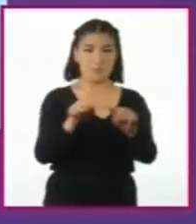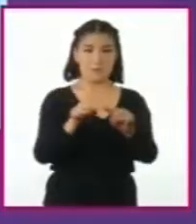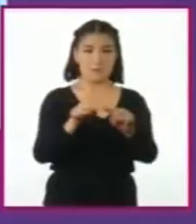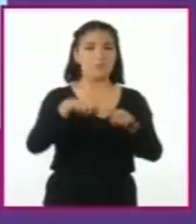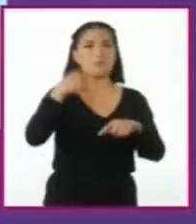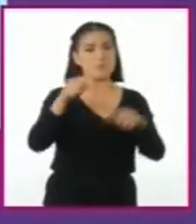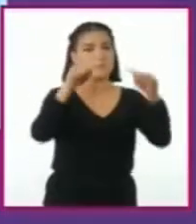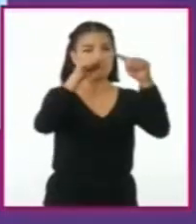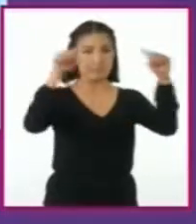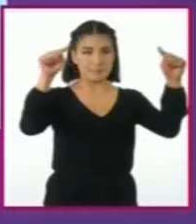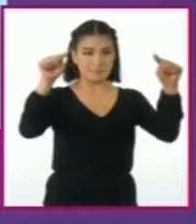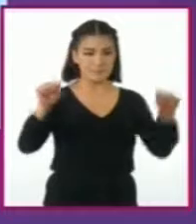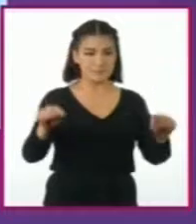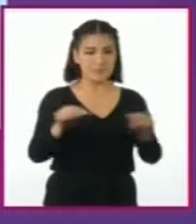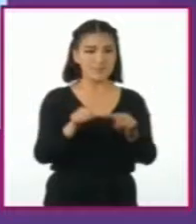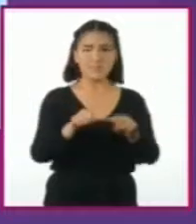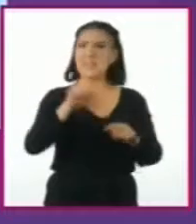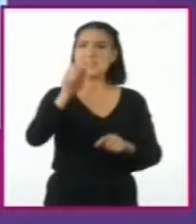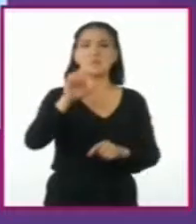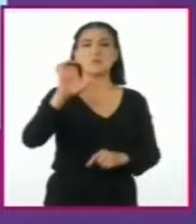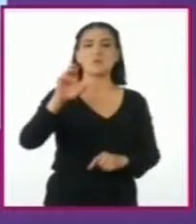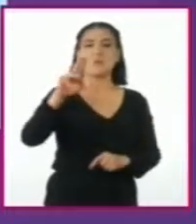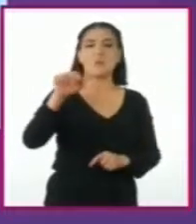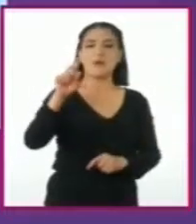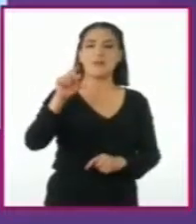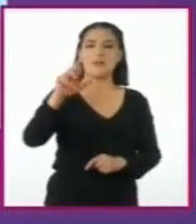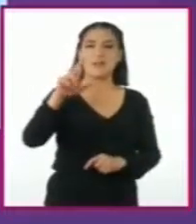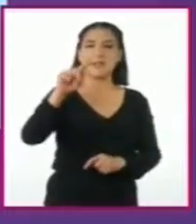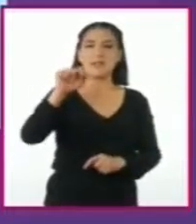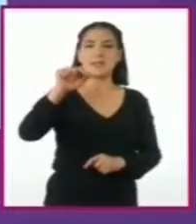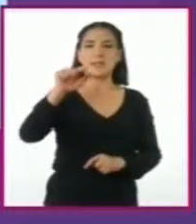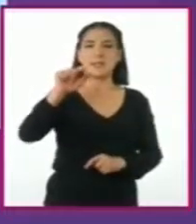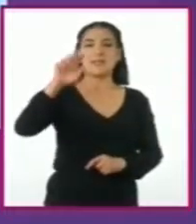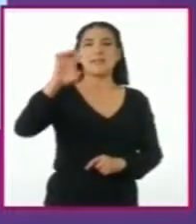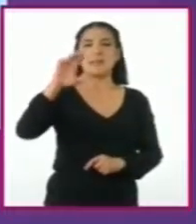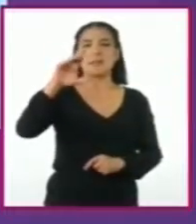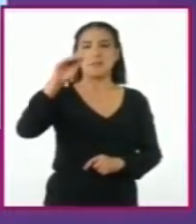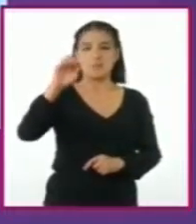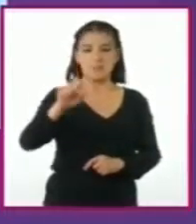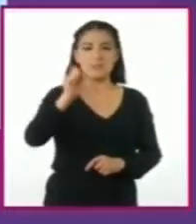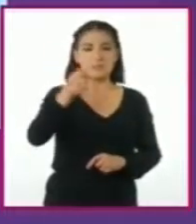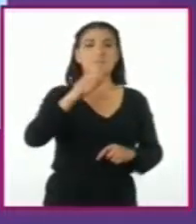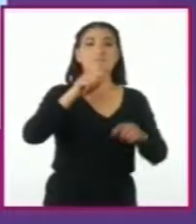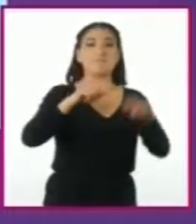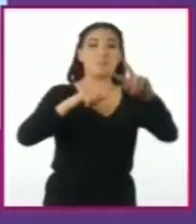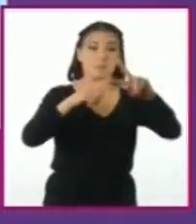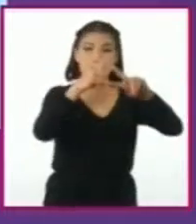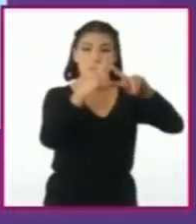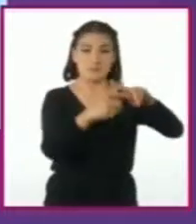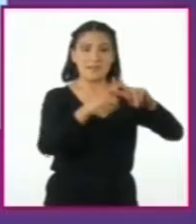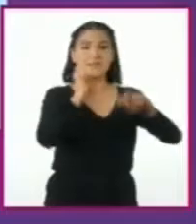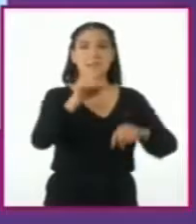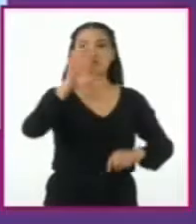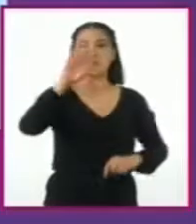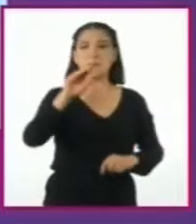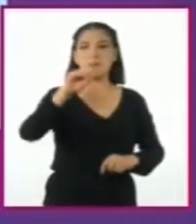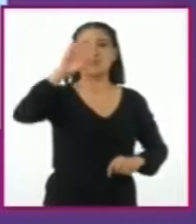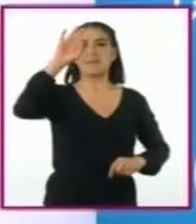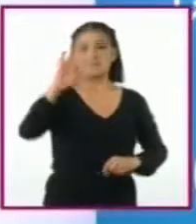rectángulo son cuadriláteros, con la característica adicional de que todos sus ángulos miden 90 grados.